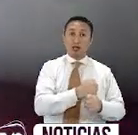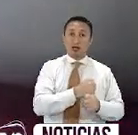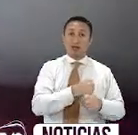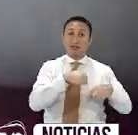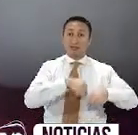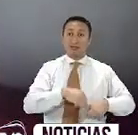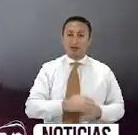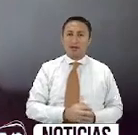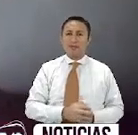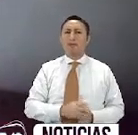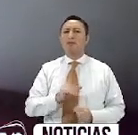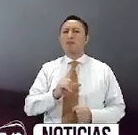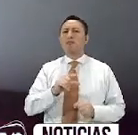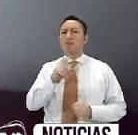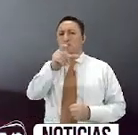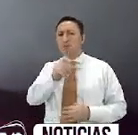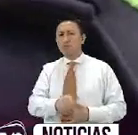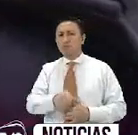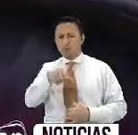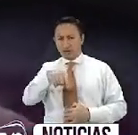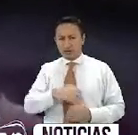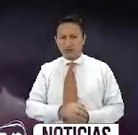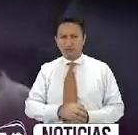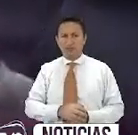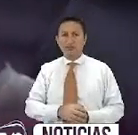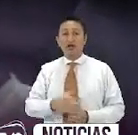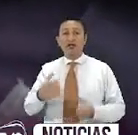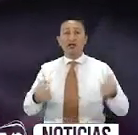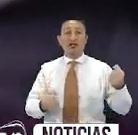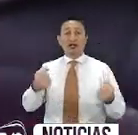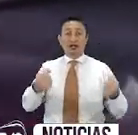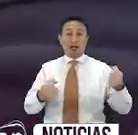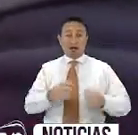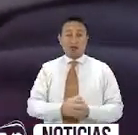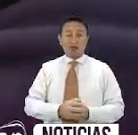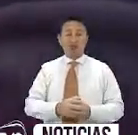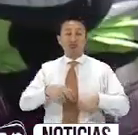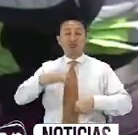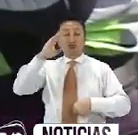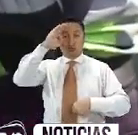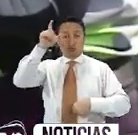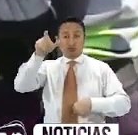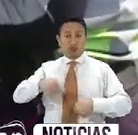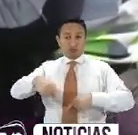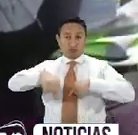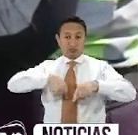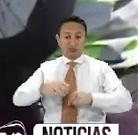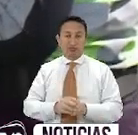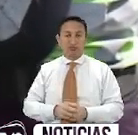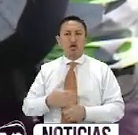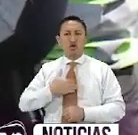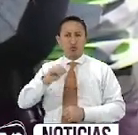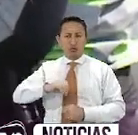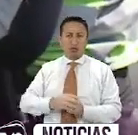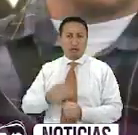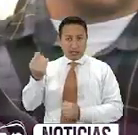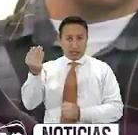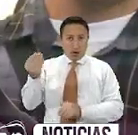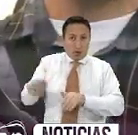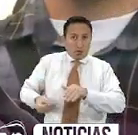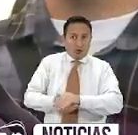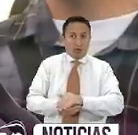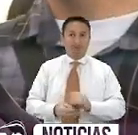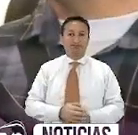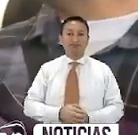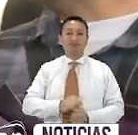tras la pista de una presunta colaboración entre dueños de winchas junto con agentes de tránsito, que prestaban sus cuentas para recibir sobornos. Desde